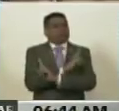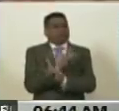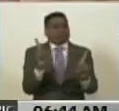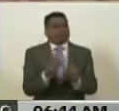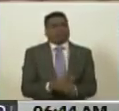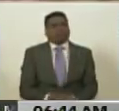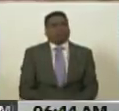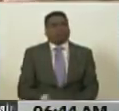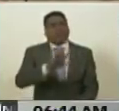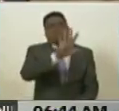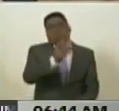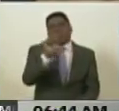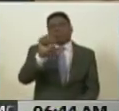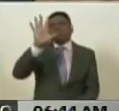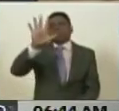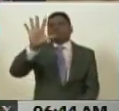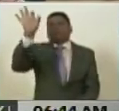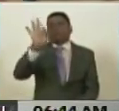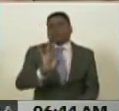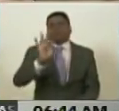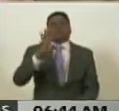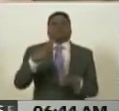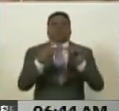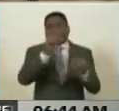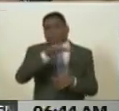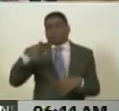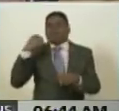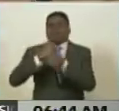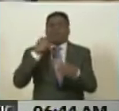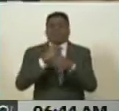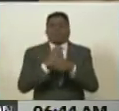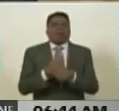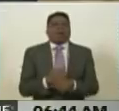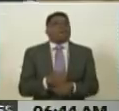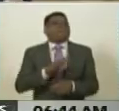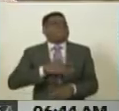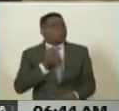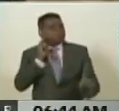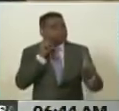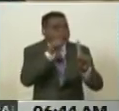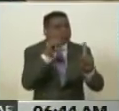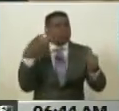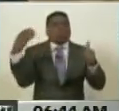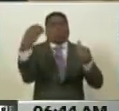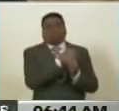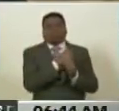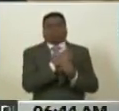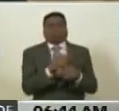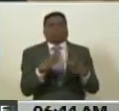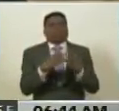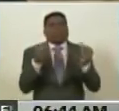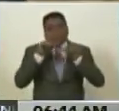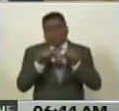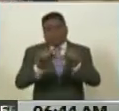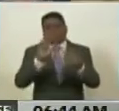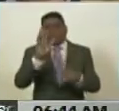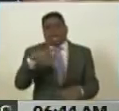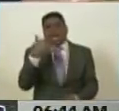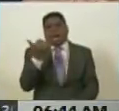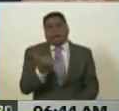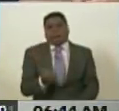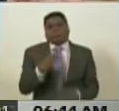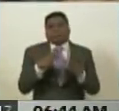alcanzado de 4.5%. Es una meta eh bastante ambiciosa, diría yo, pero posible de ser lograda si se mantiene como se ha mantenido la política de